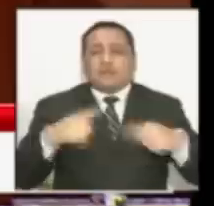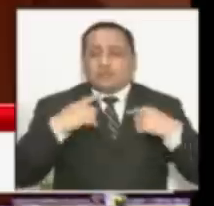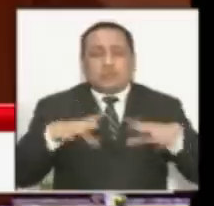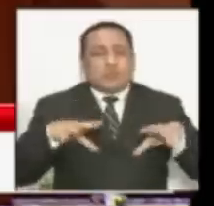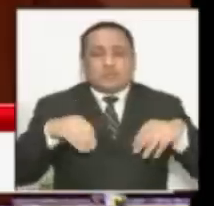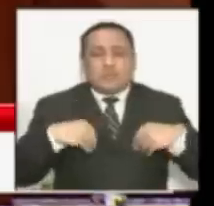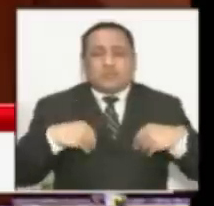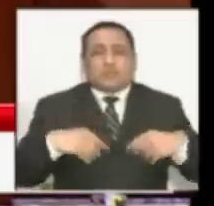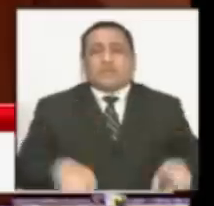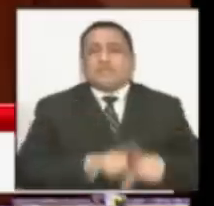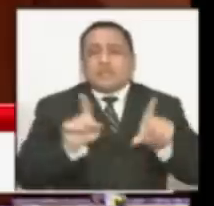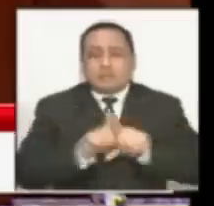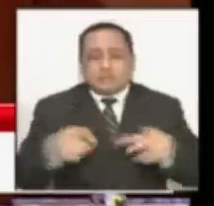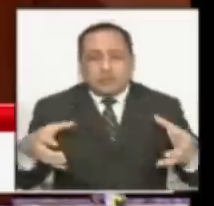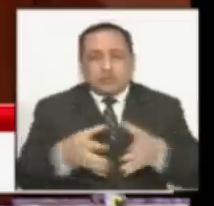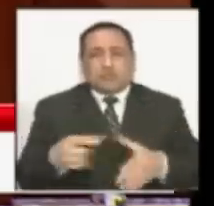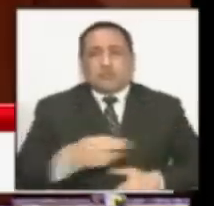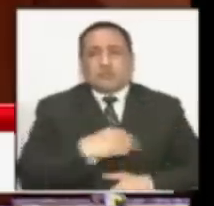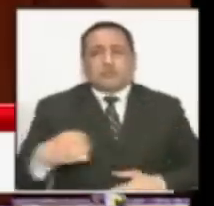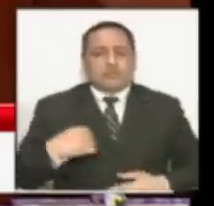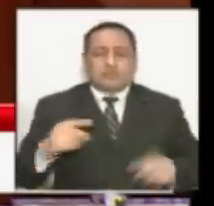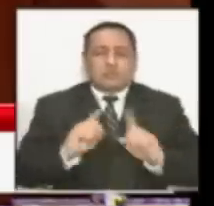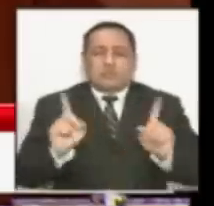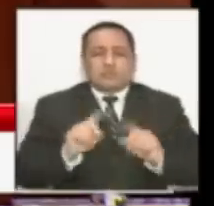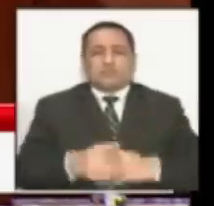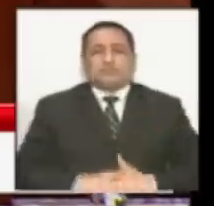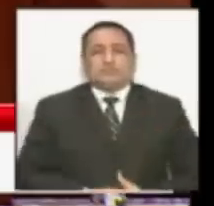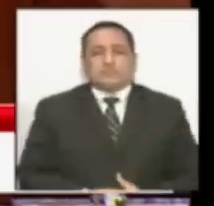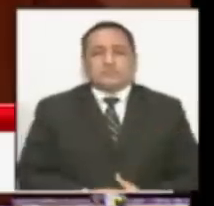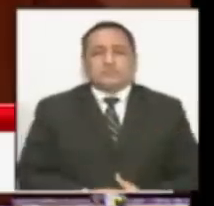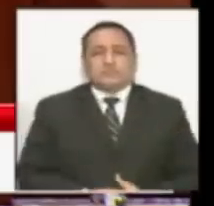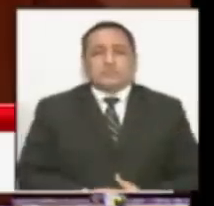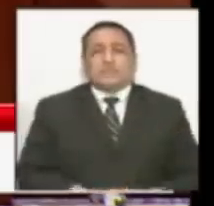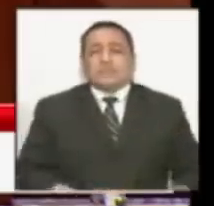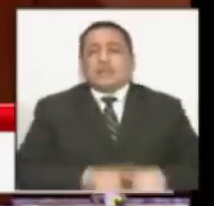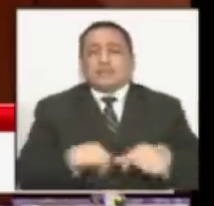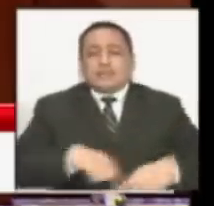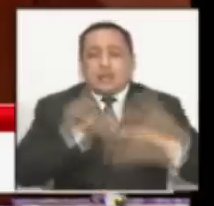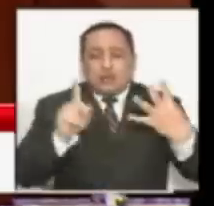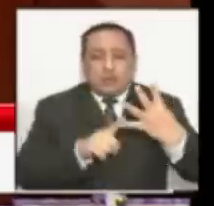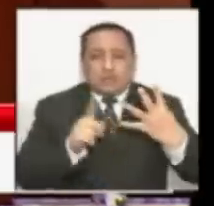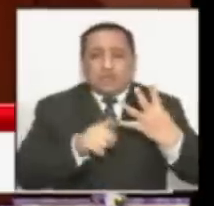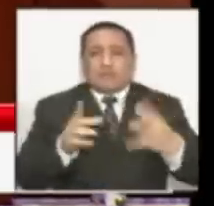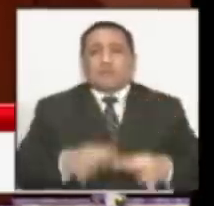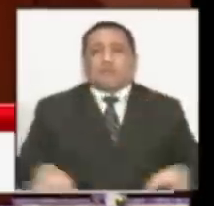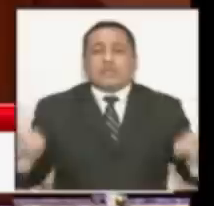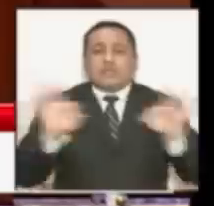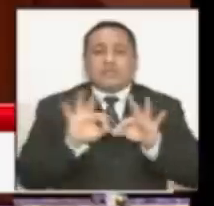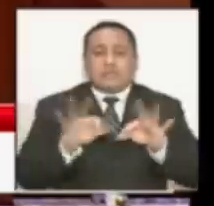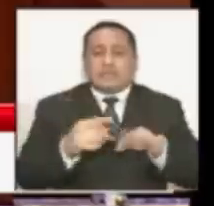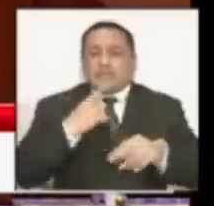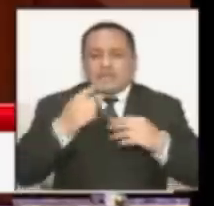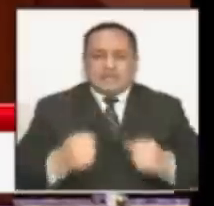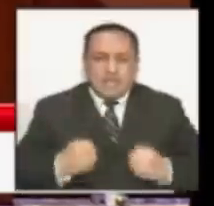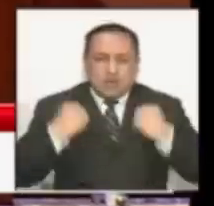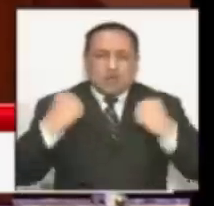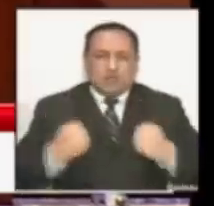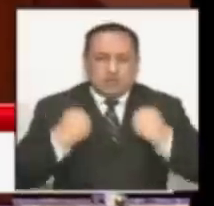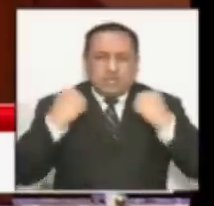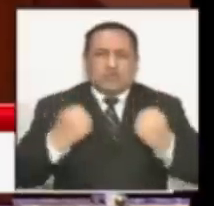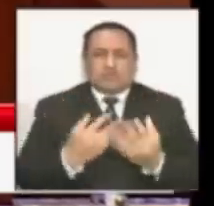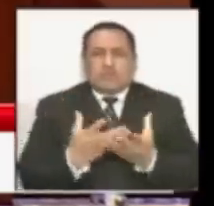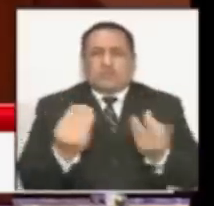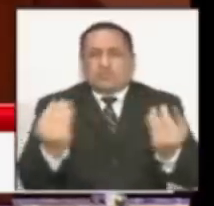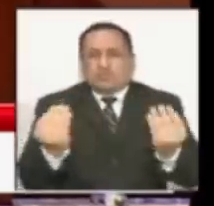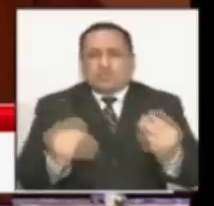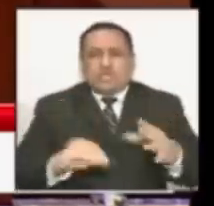cederemos, y desde el Ejecutivo menos aún. La cuarta prioridad concreta tiene que ver con la lucha contra la